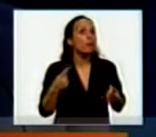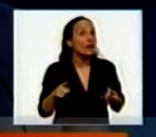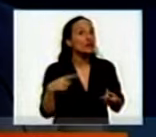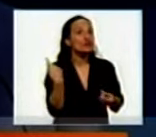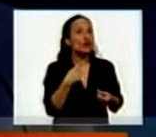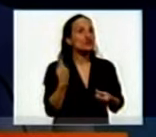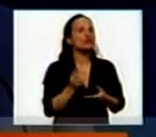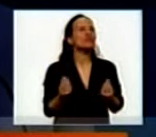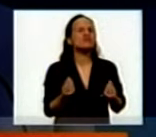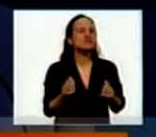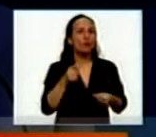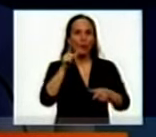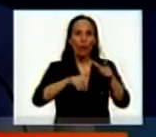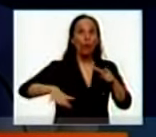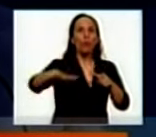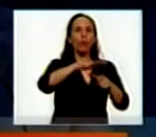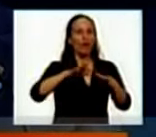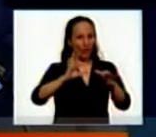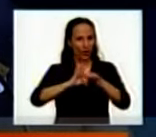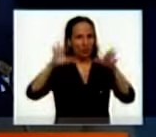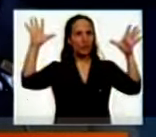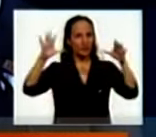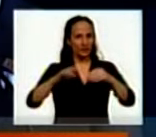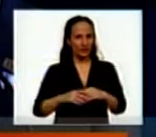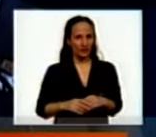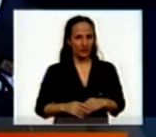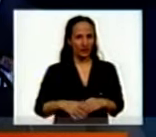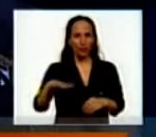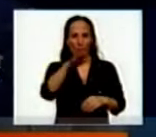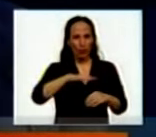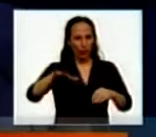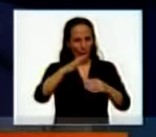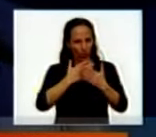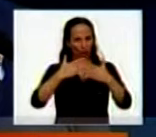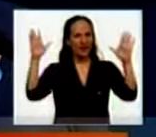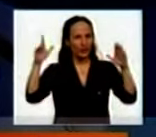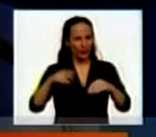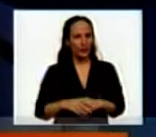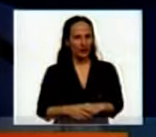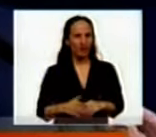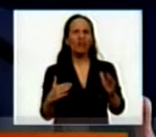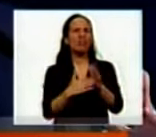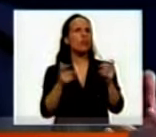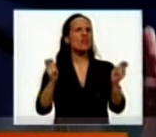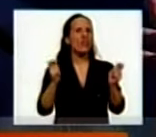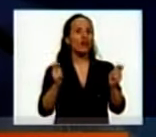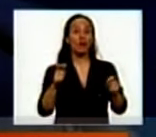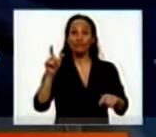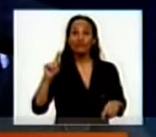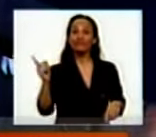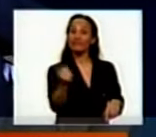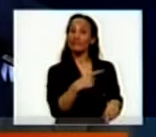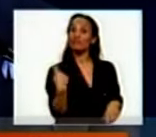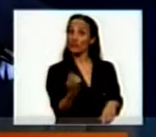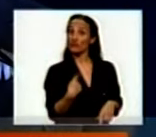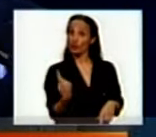un pueblo independiente, somos un pueblo libre, y depende de nosotros que nosotros le planteemos